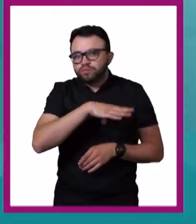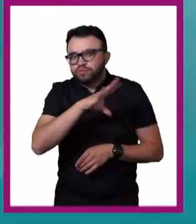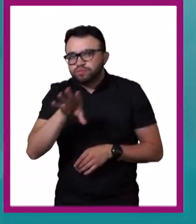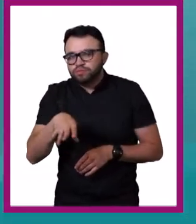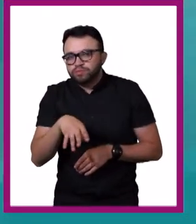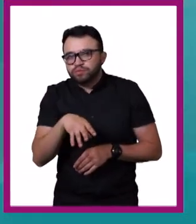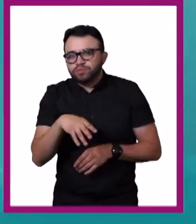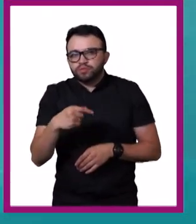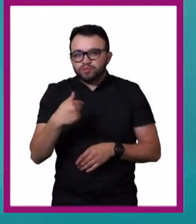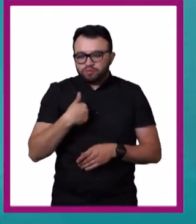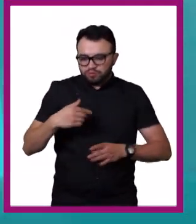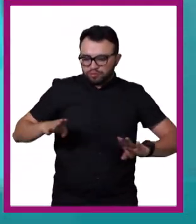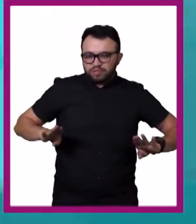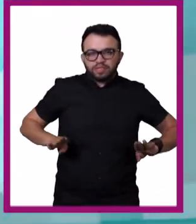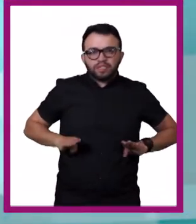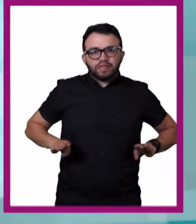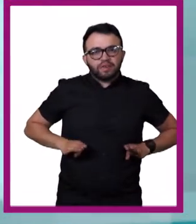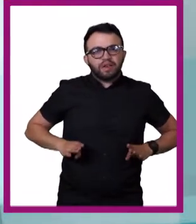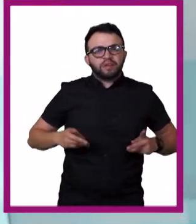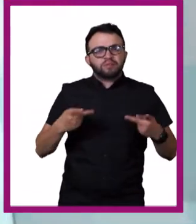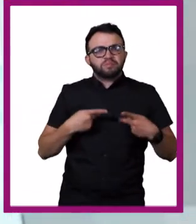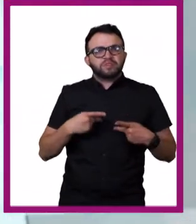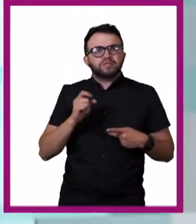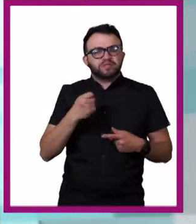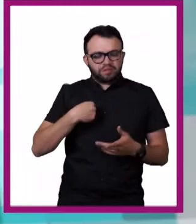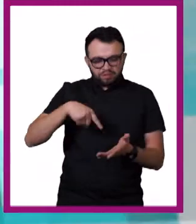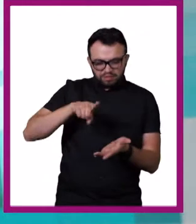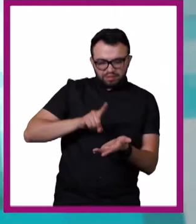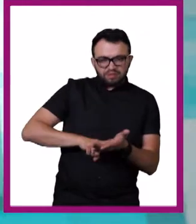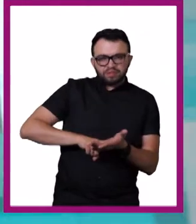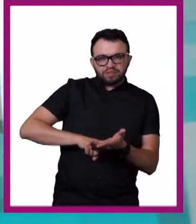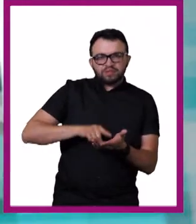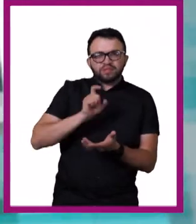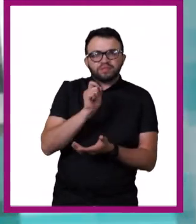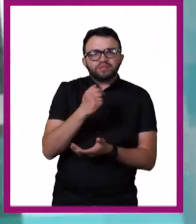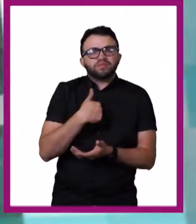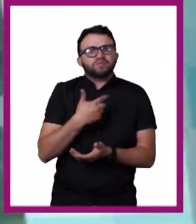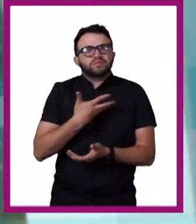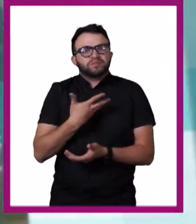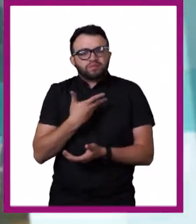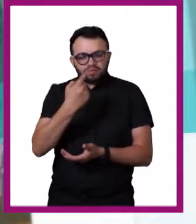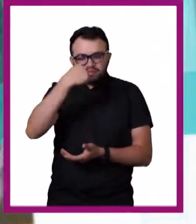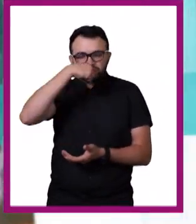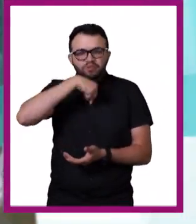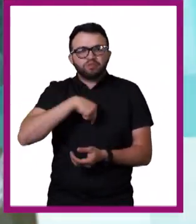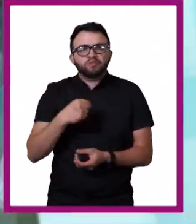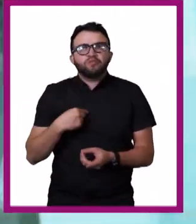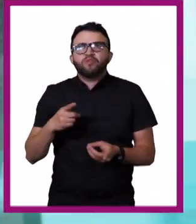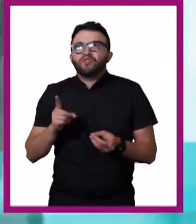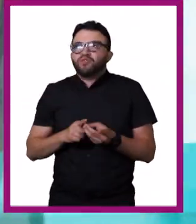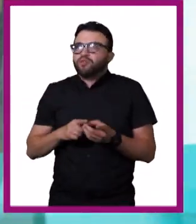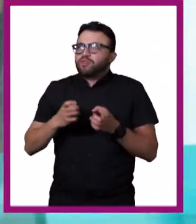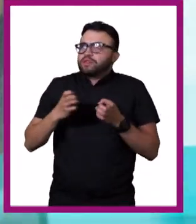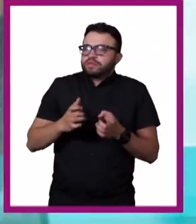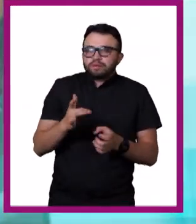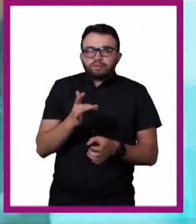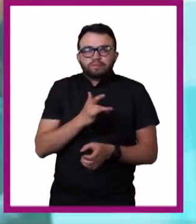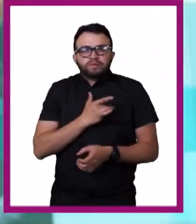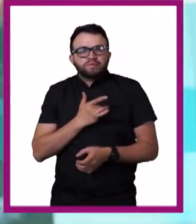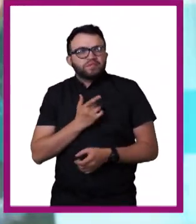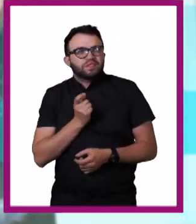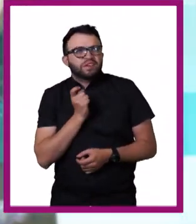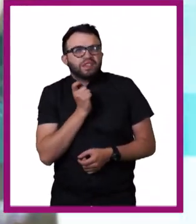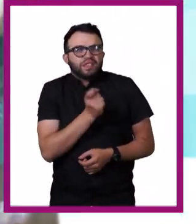la personalidad del yo mismo, quién soy y dónde estoy, qué es